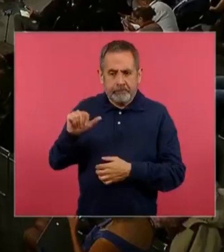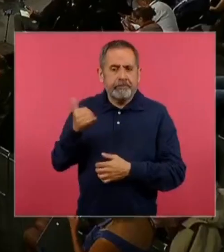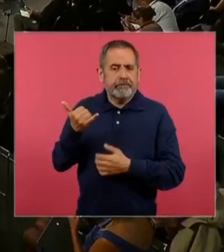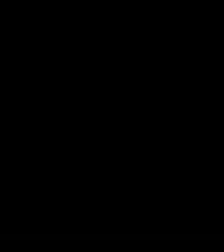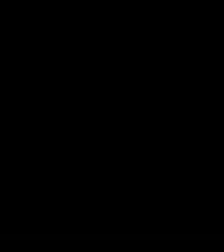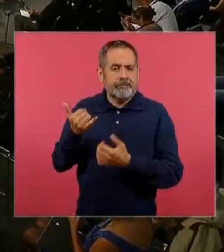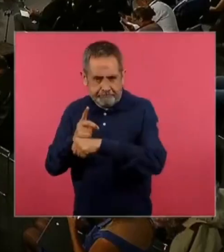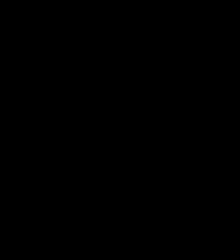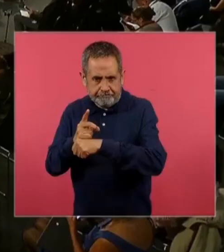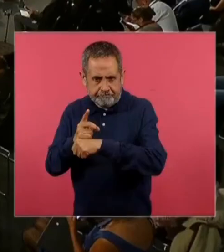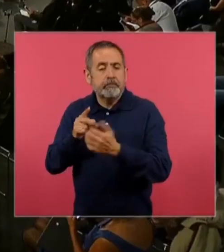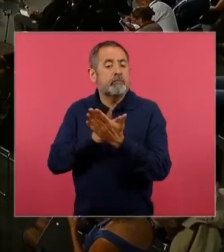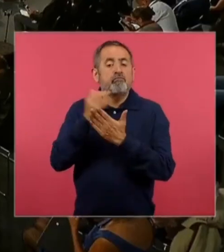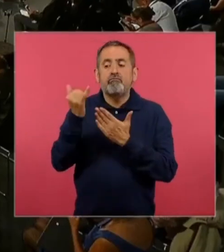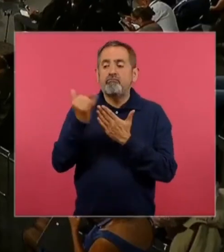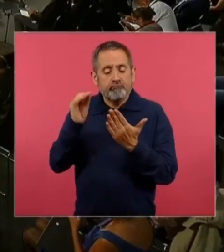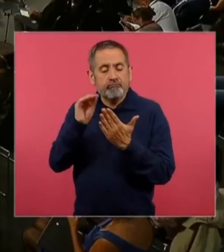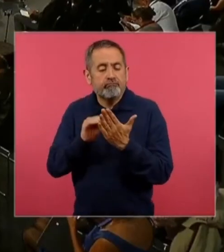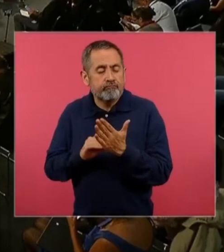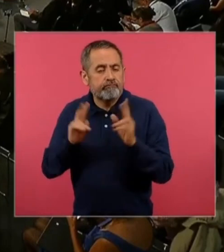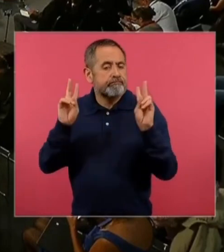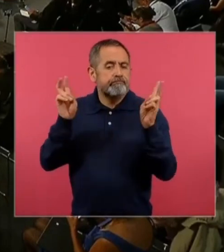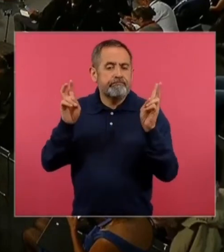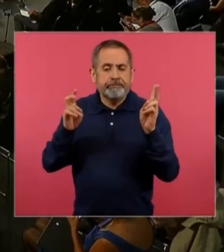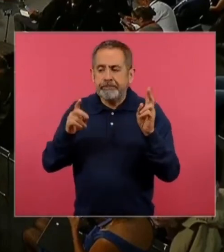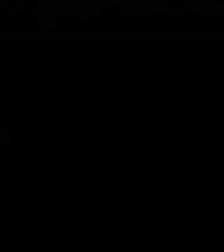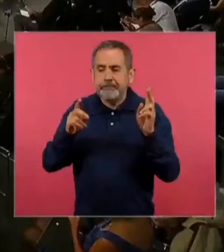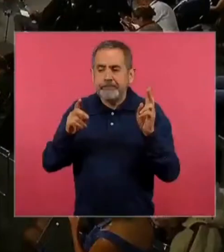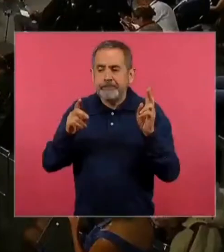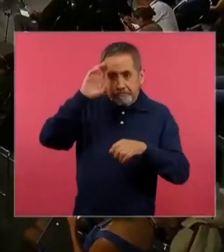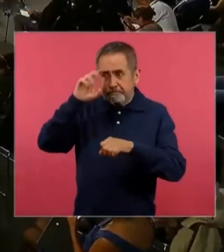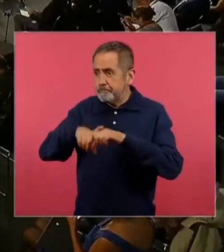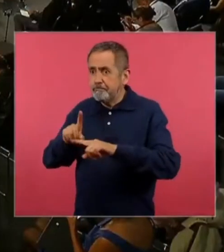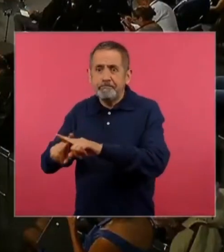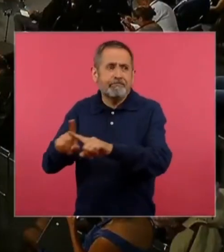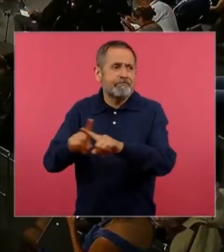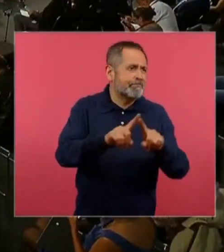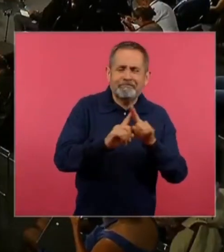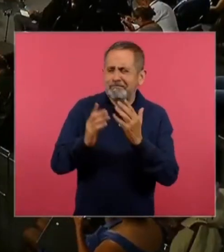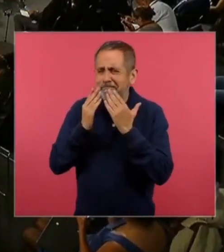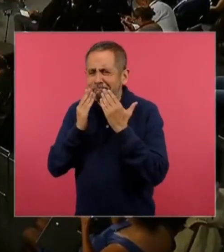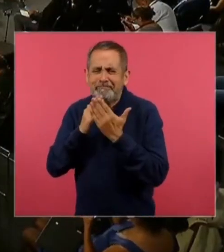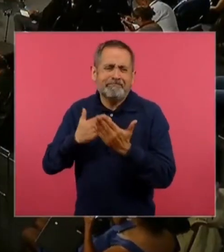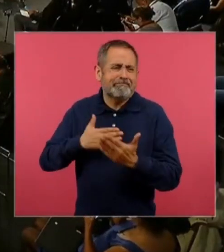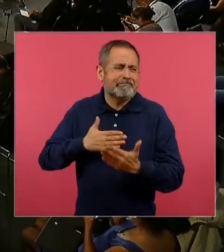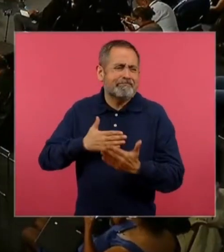Sociedades con un proyecto titulado Celebremos la diversidad cultural de México.